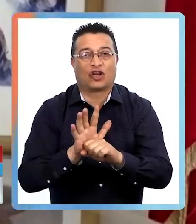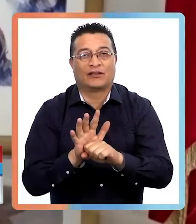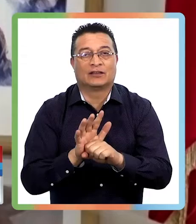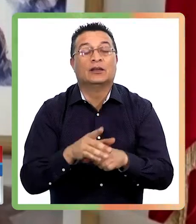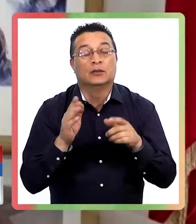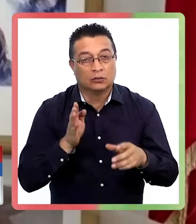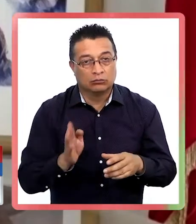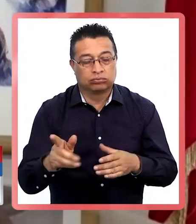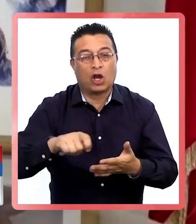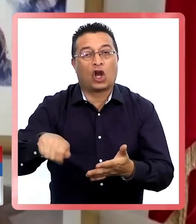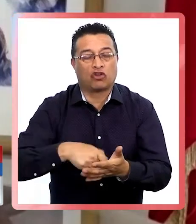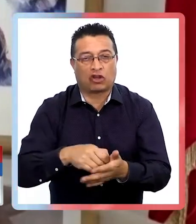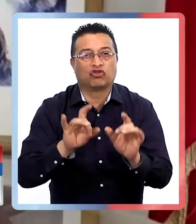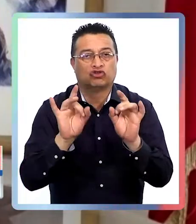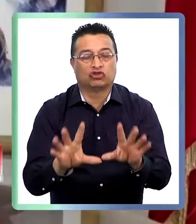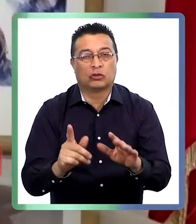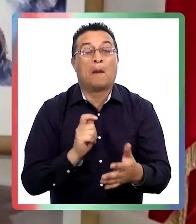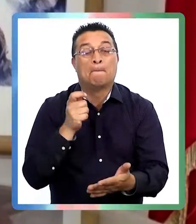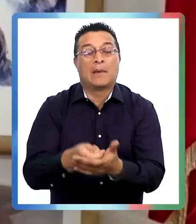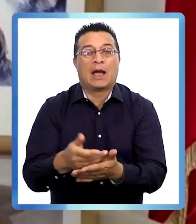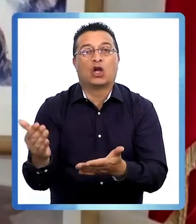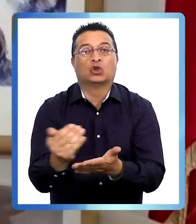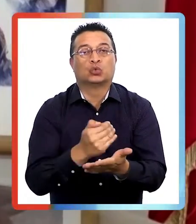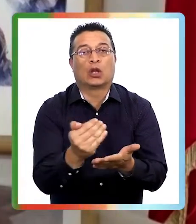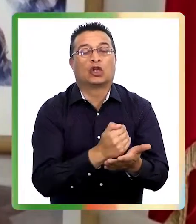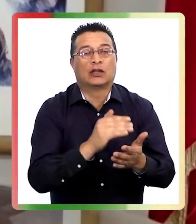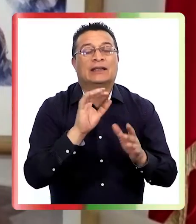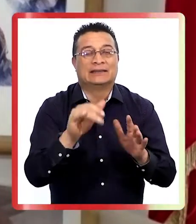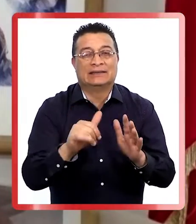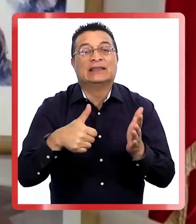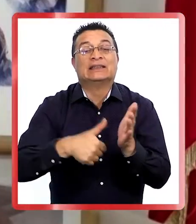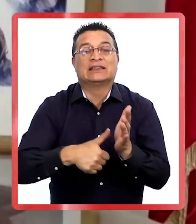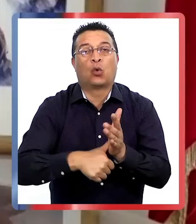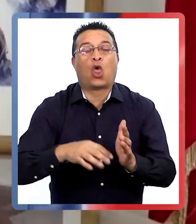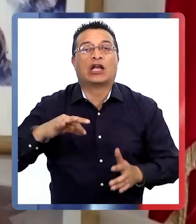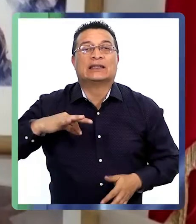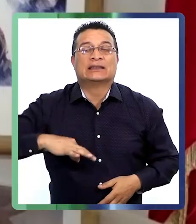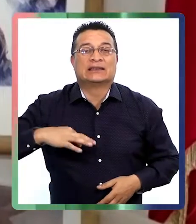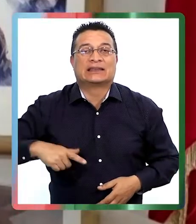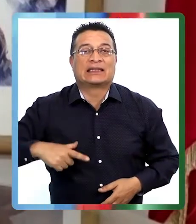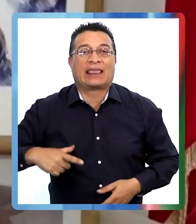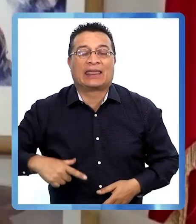COVID, le mantenía su contrato de trabajo y le pagaba el sueldo del seguro de cesantía. De manera tal de